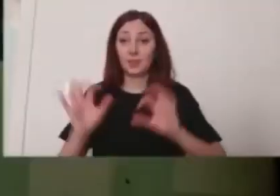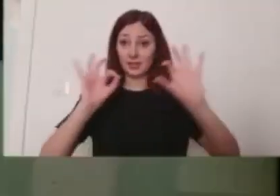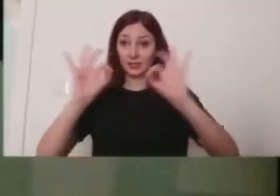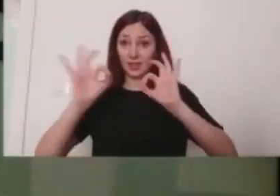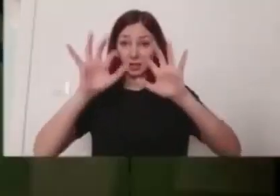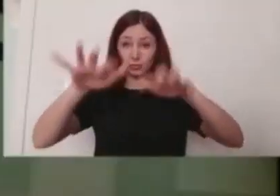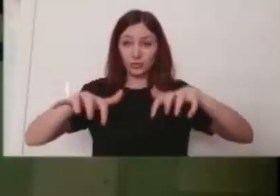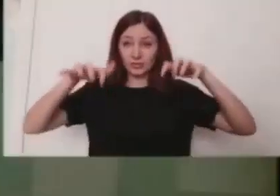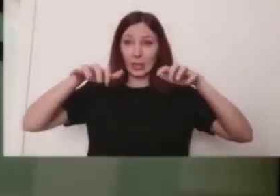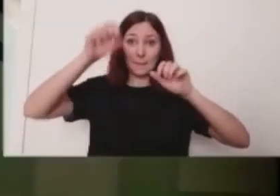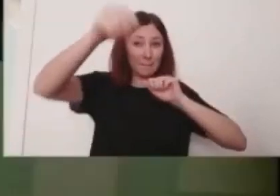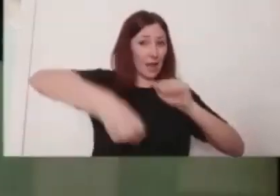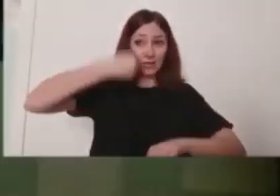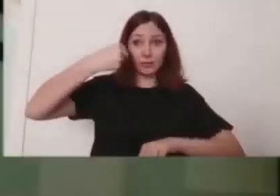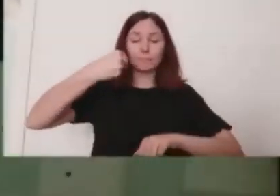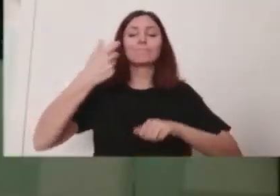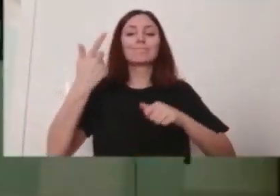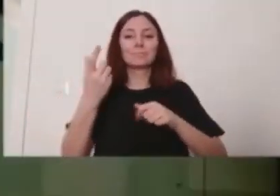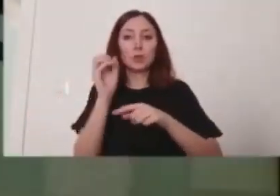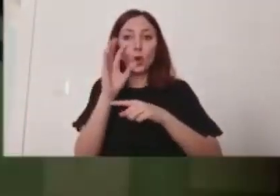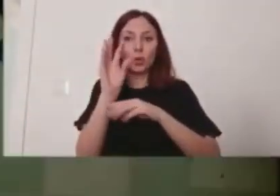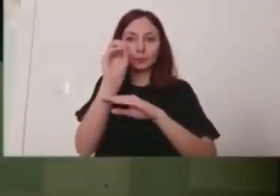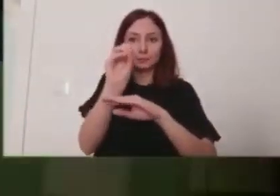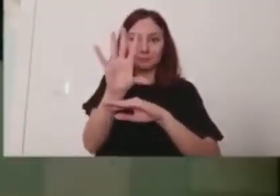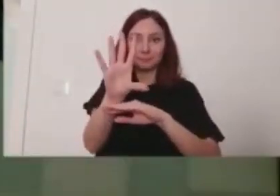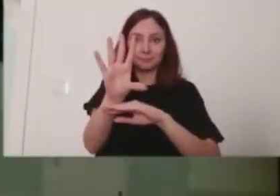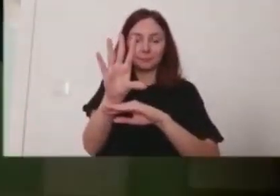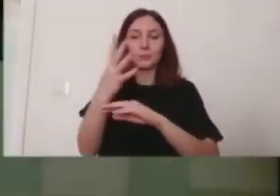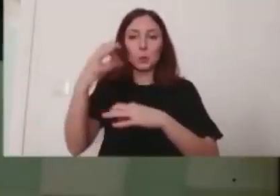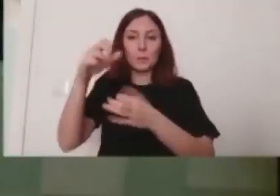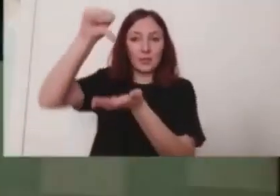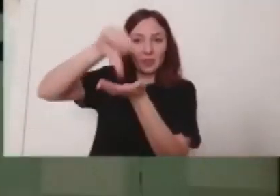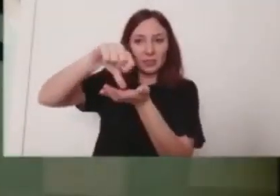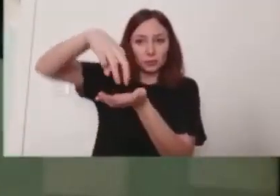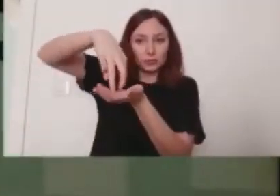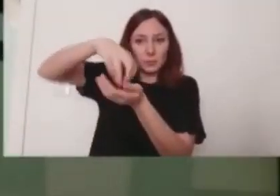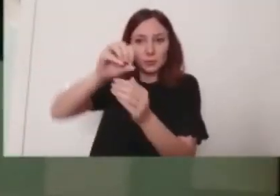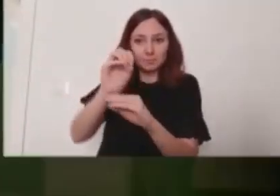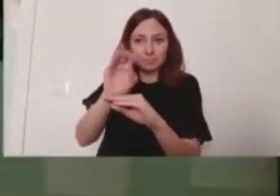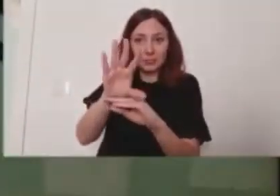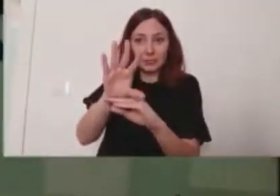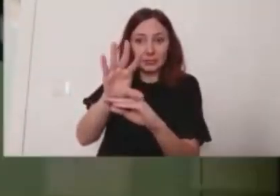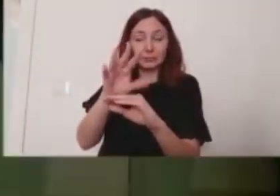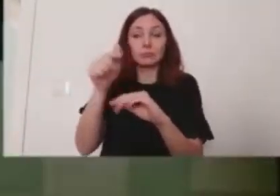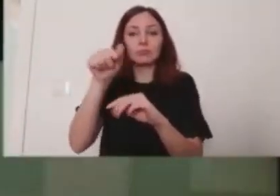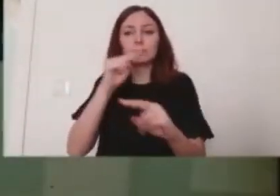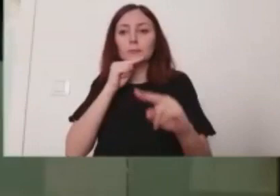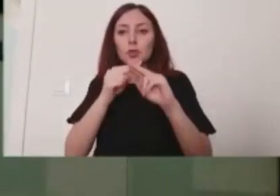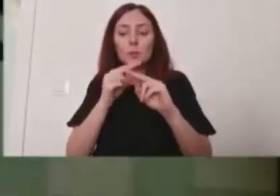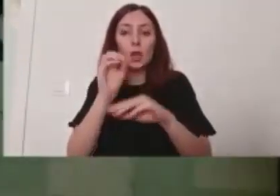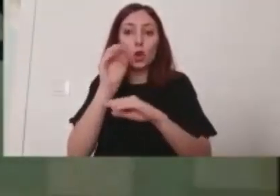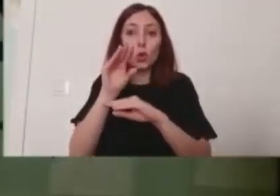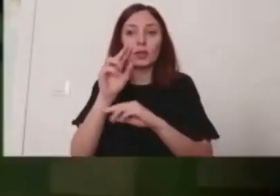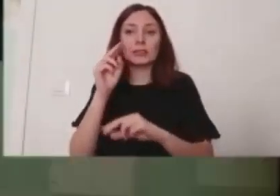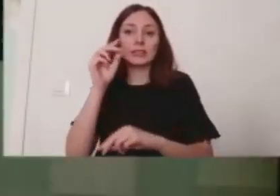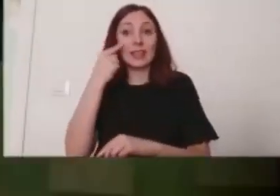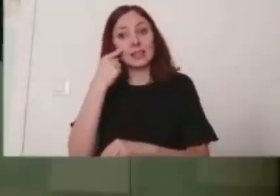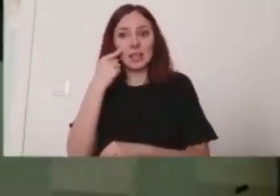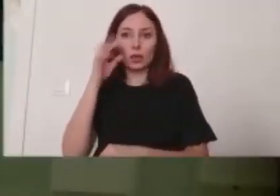Cuando el teatro está vacío, se deja una luz encendida, normalmente en el centro sobre un trípode. Esta luz se conoce como luz